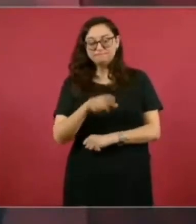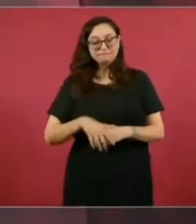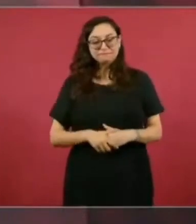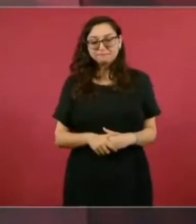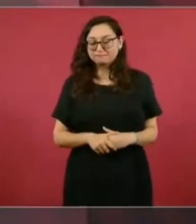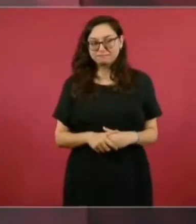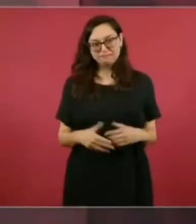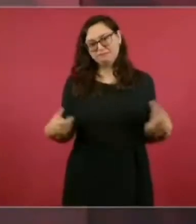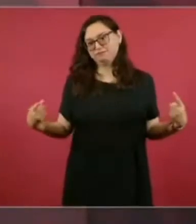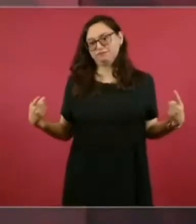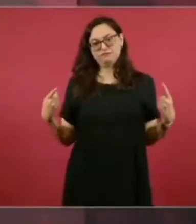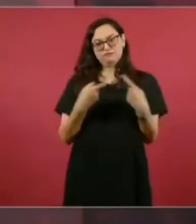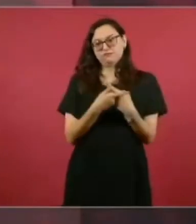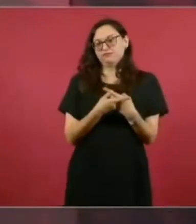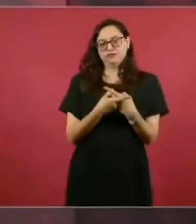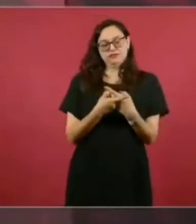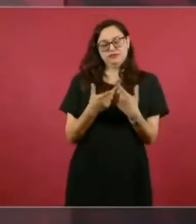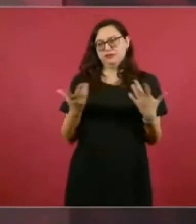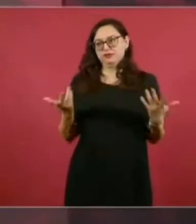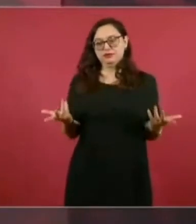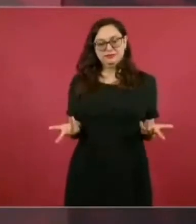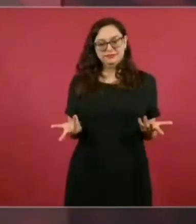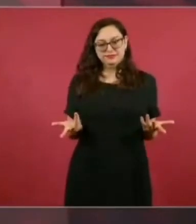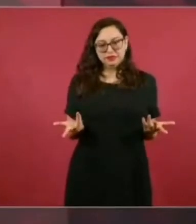pues no hay ningún problema.